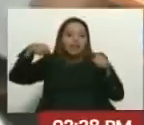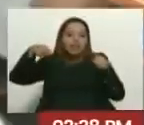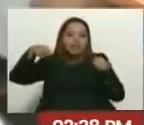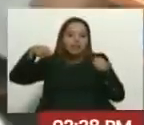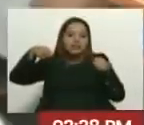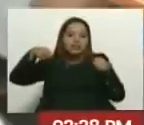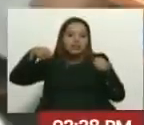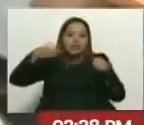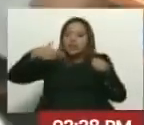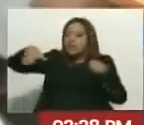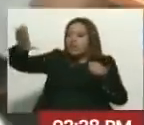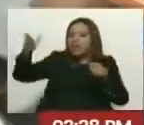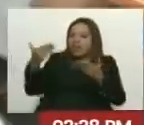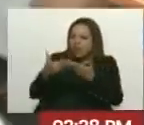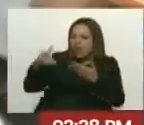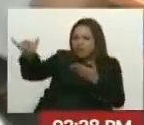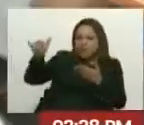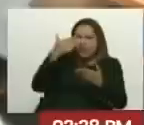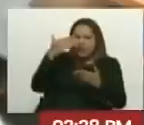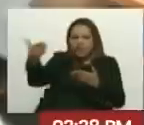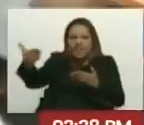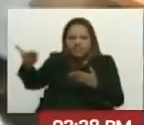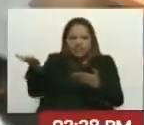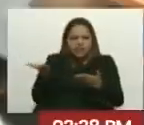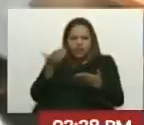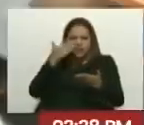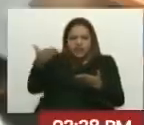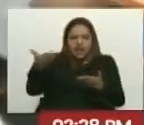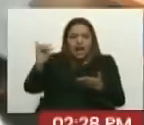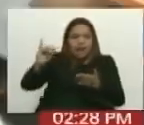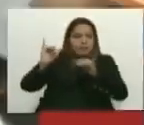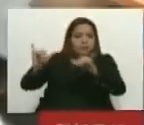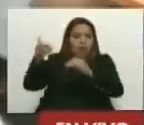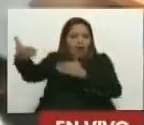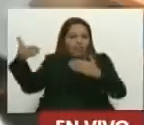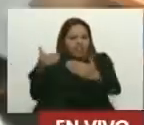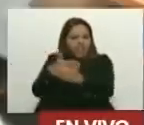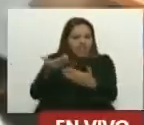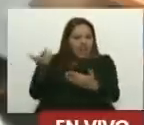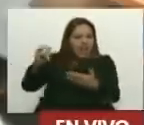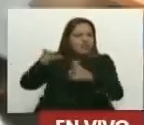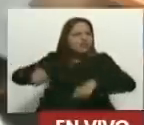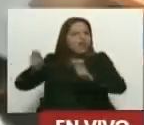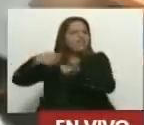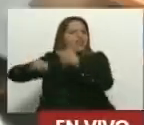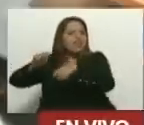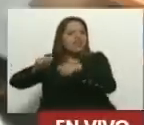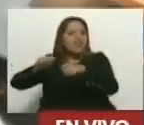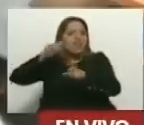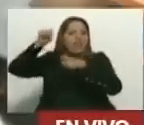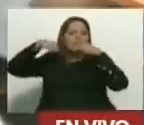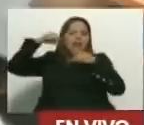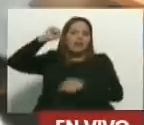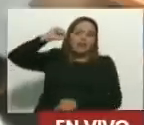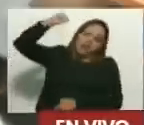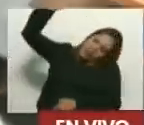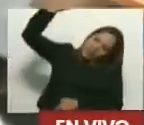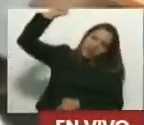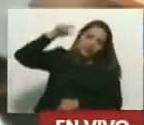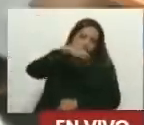Y te vas para una escuela. Aquí mismo, vete frente al Carnevale. Ahí mismo, ahí atrás, en el Carnevale. Y te guindas ahí en el